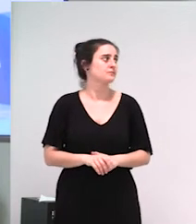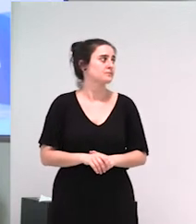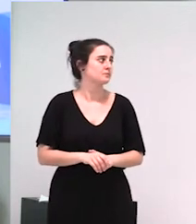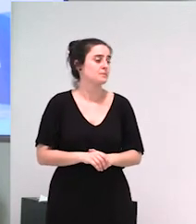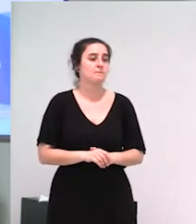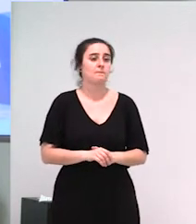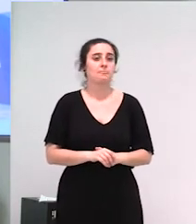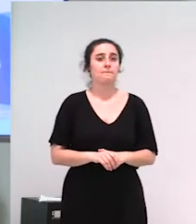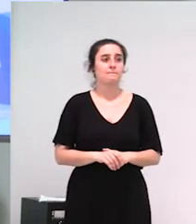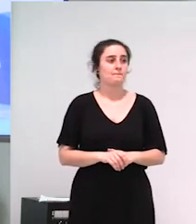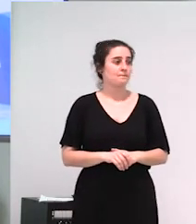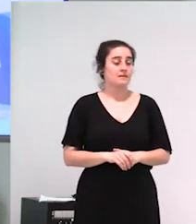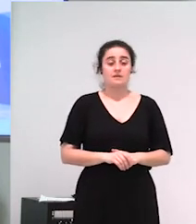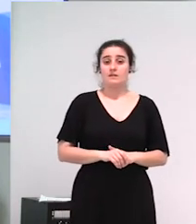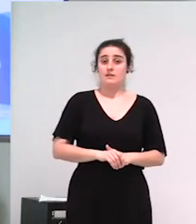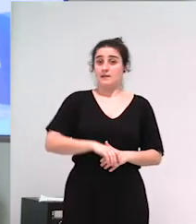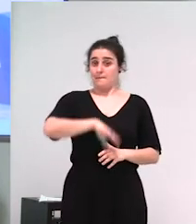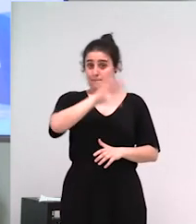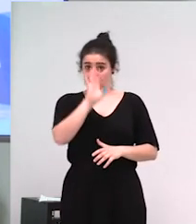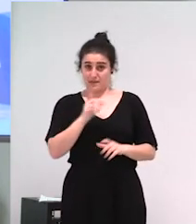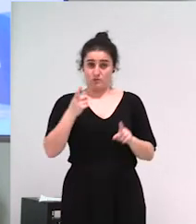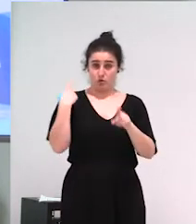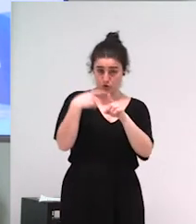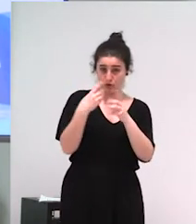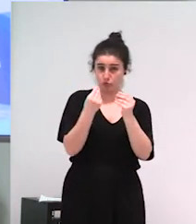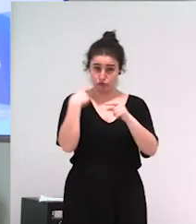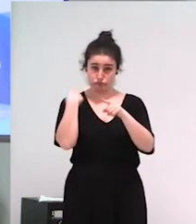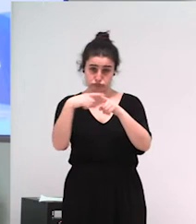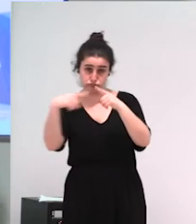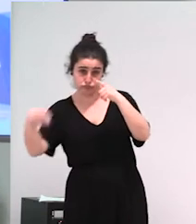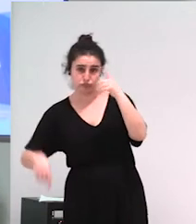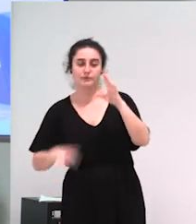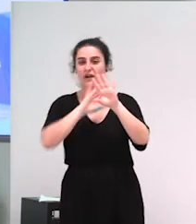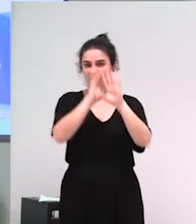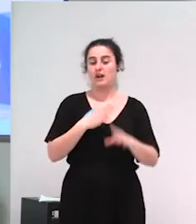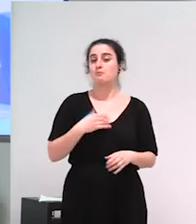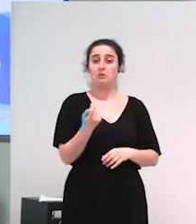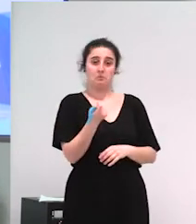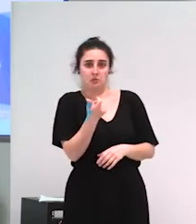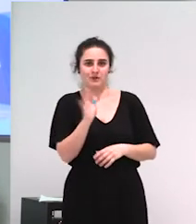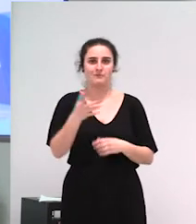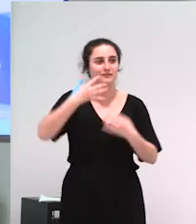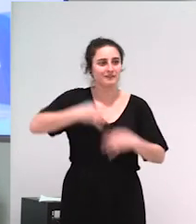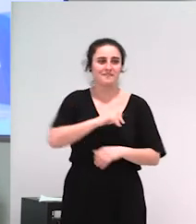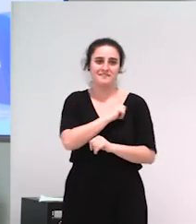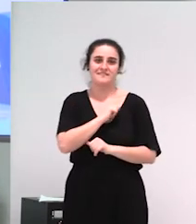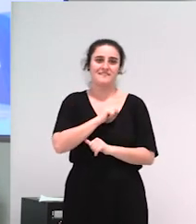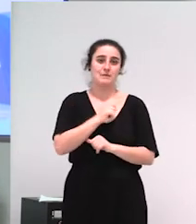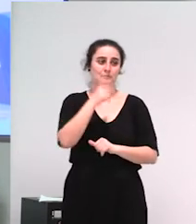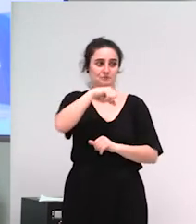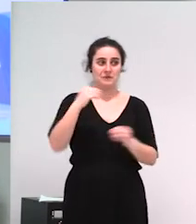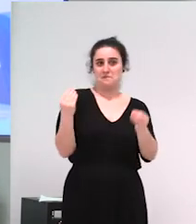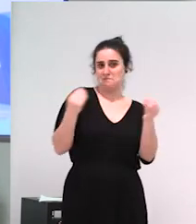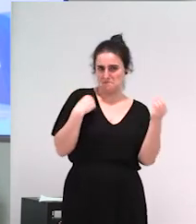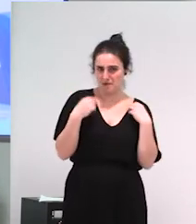Voy avanzando. Parece que digo como muchas cosas, puede que no diga tantas, ¿vale? Pero después espero que, sobre todo, que haya preguntas, que haya debate y